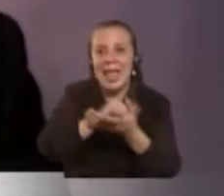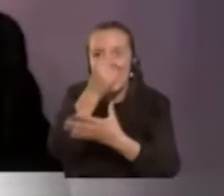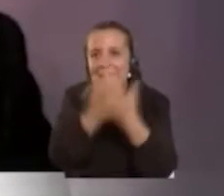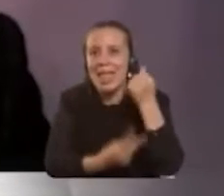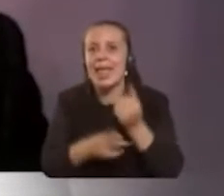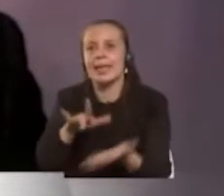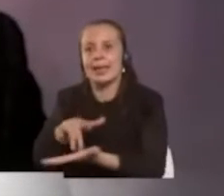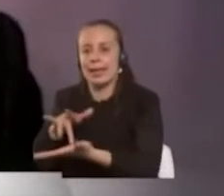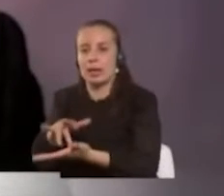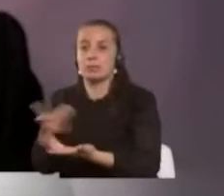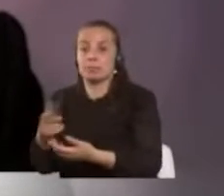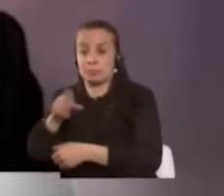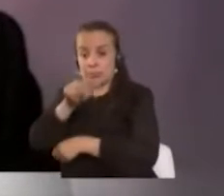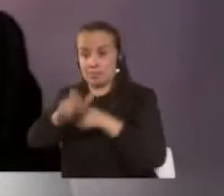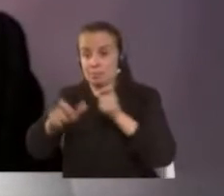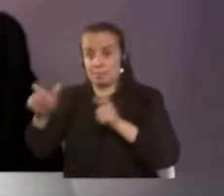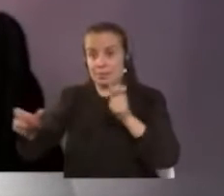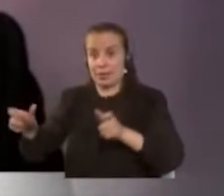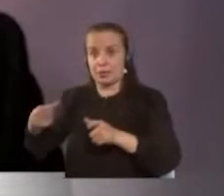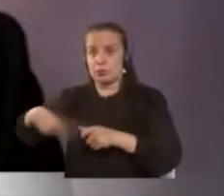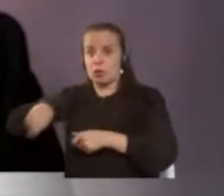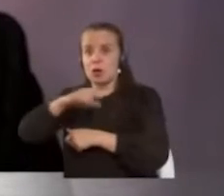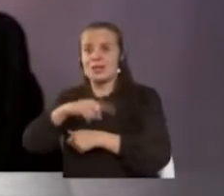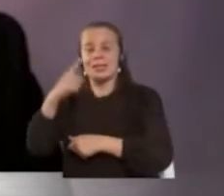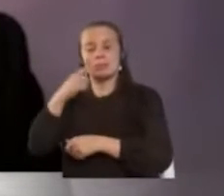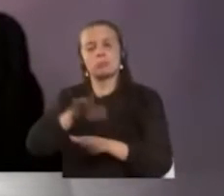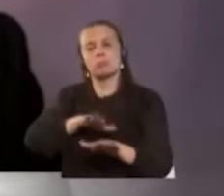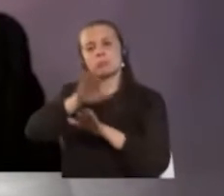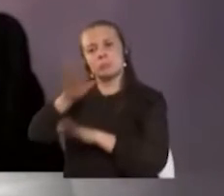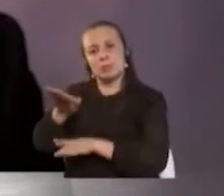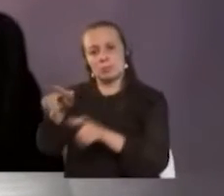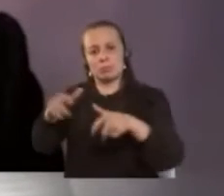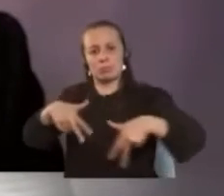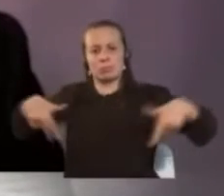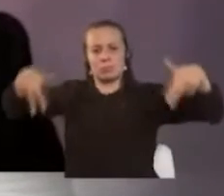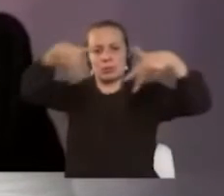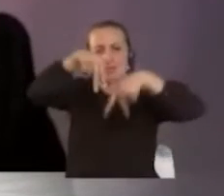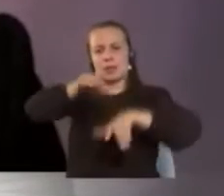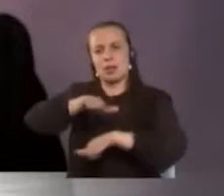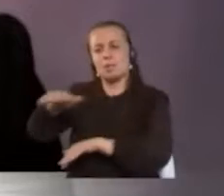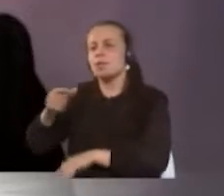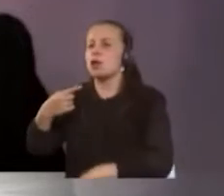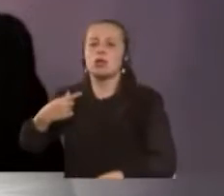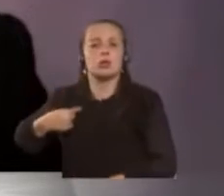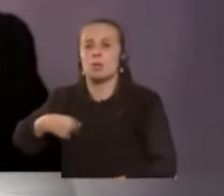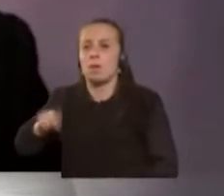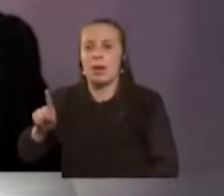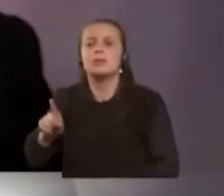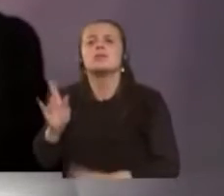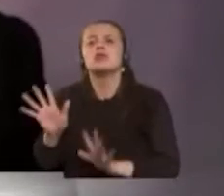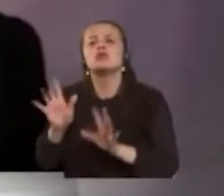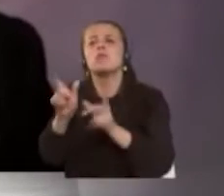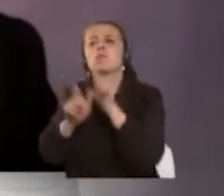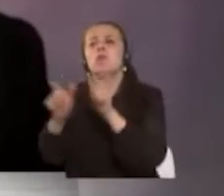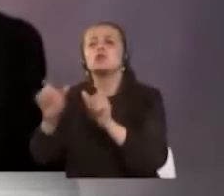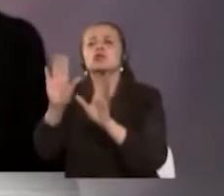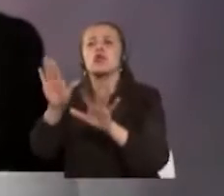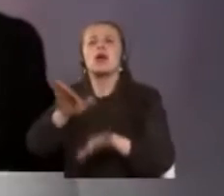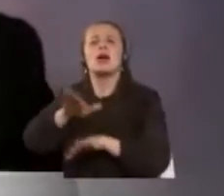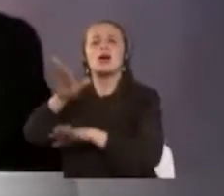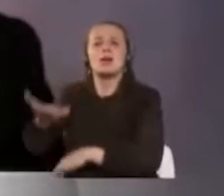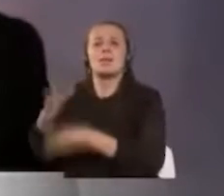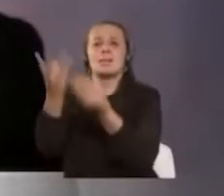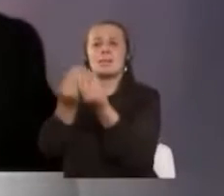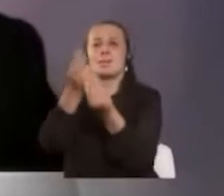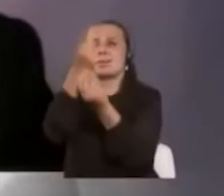electorales colombianos no actúan en representación de la sociedad, sino que actúan en representación de los partidos políticos,